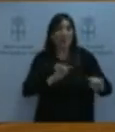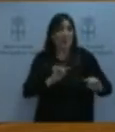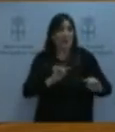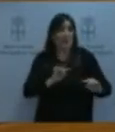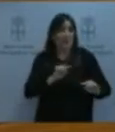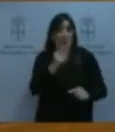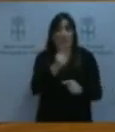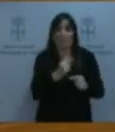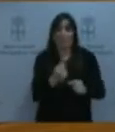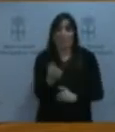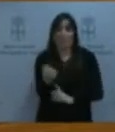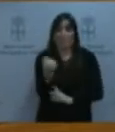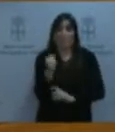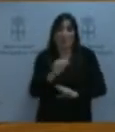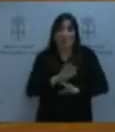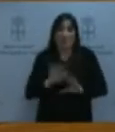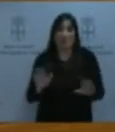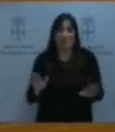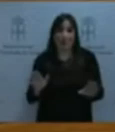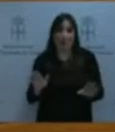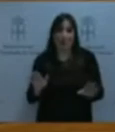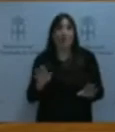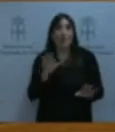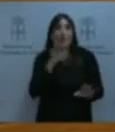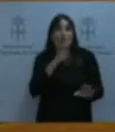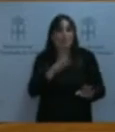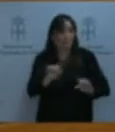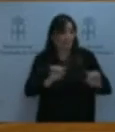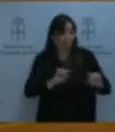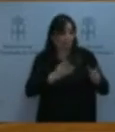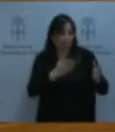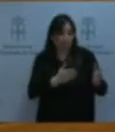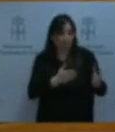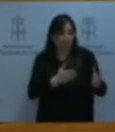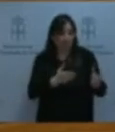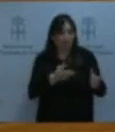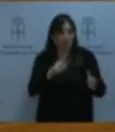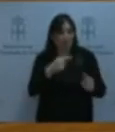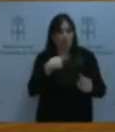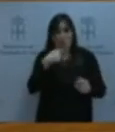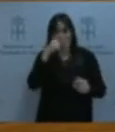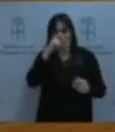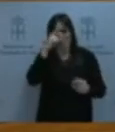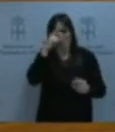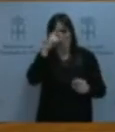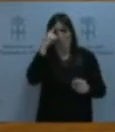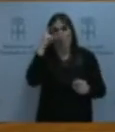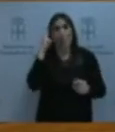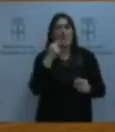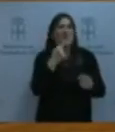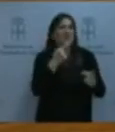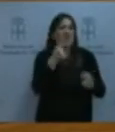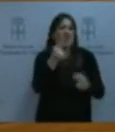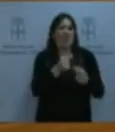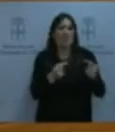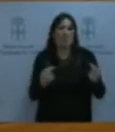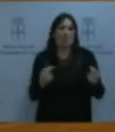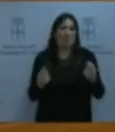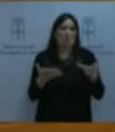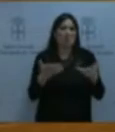lo decidió de esta manera, sino que me acuerdo mucho que dijo el presupuesto poco inversión,